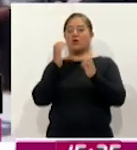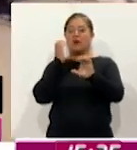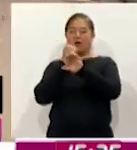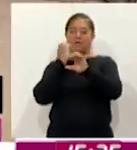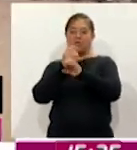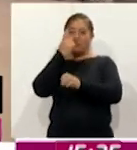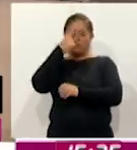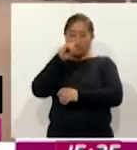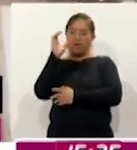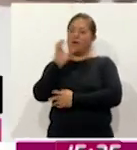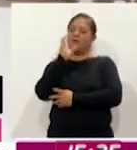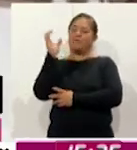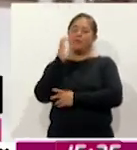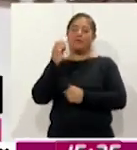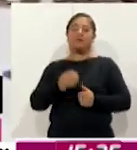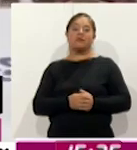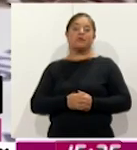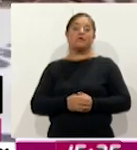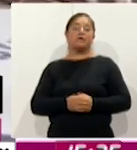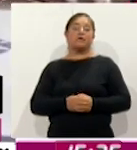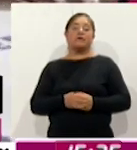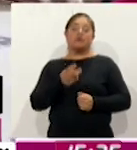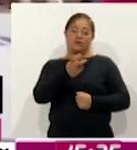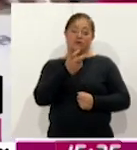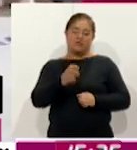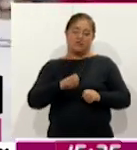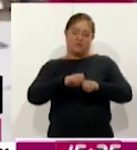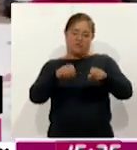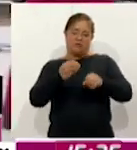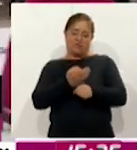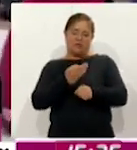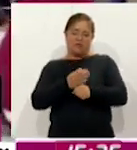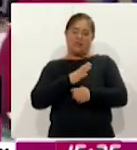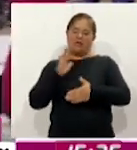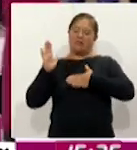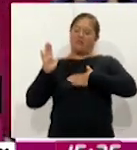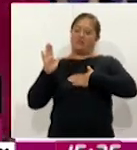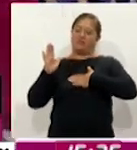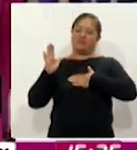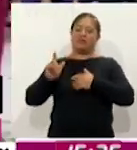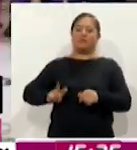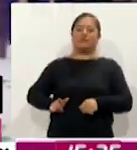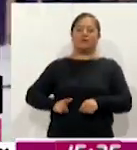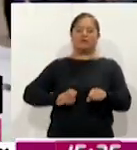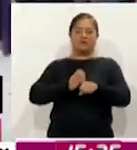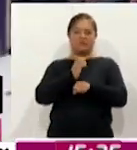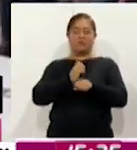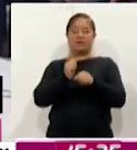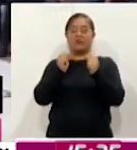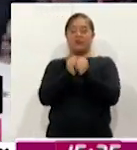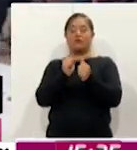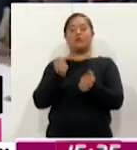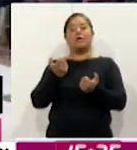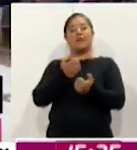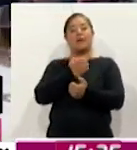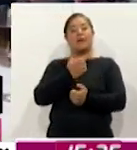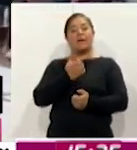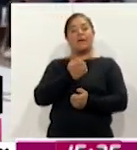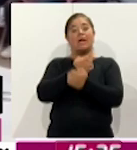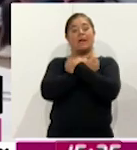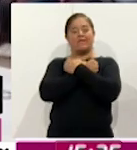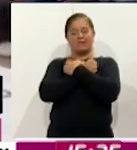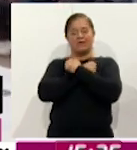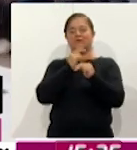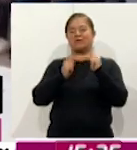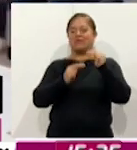Colegio de Bachilleres, pues con la entrega de este equipamiento se refleja el compromiso del gobierno estatal con la educación en todos los niveles